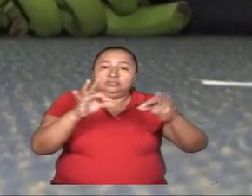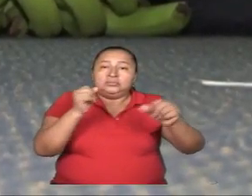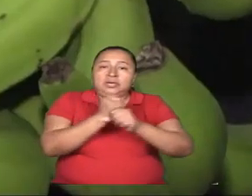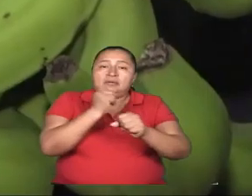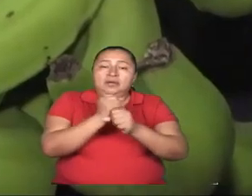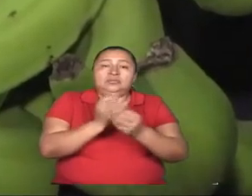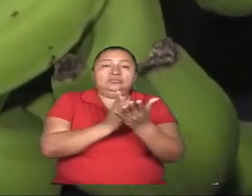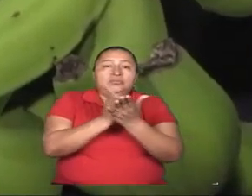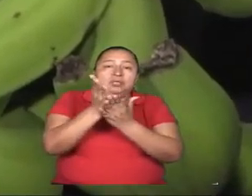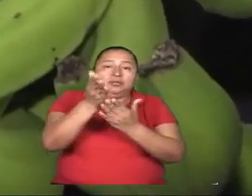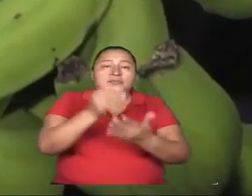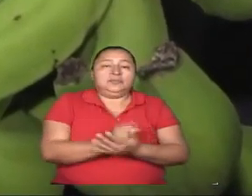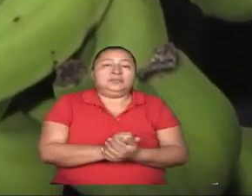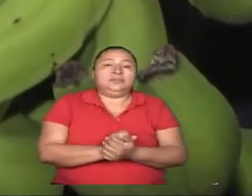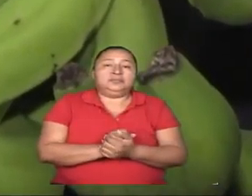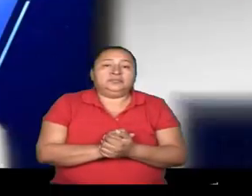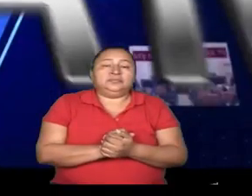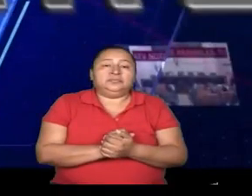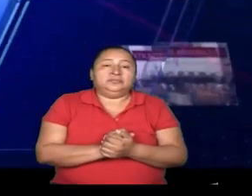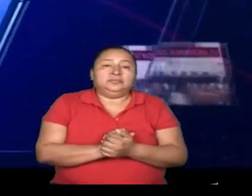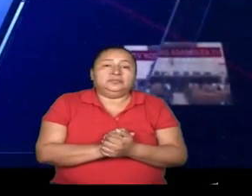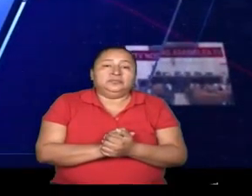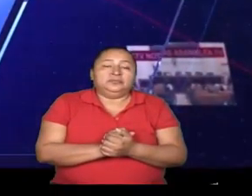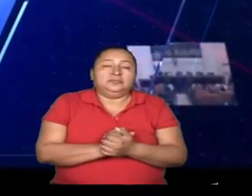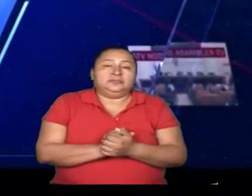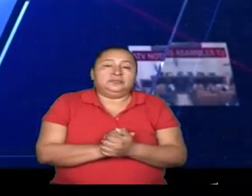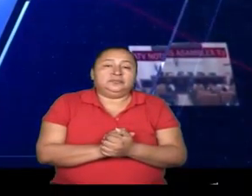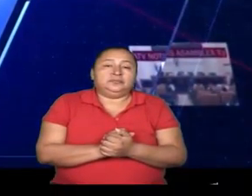del cultivo de plátano.